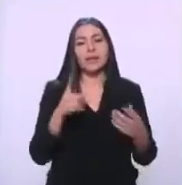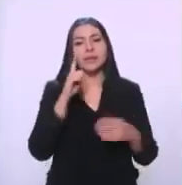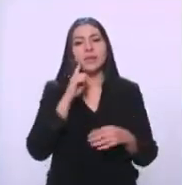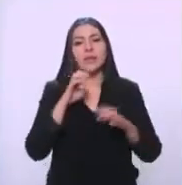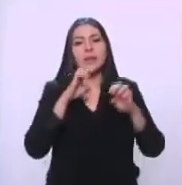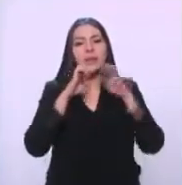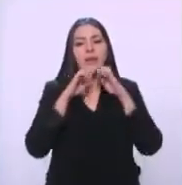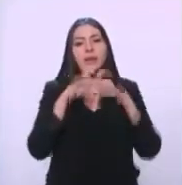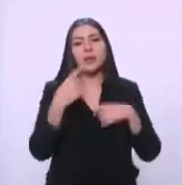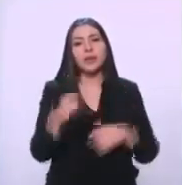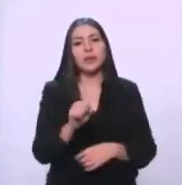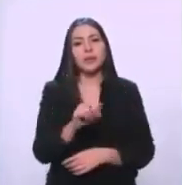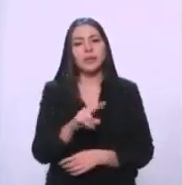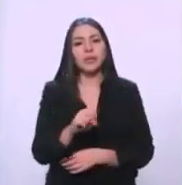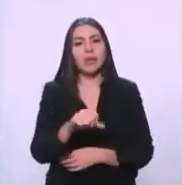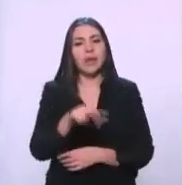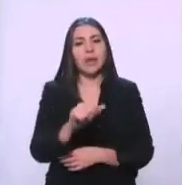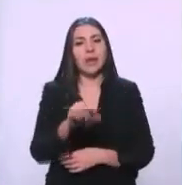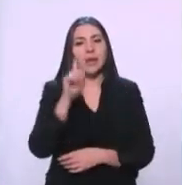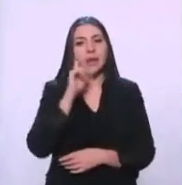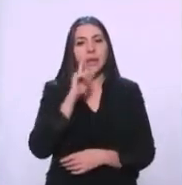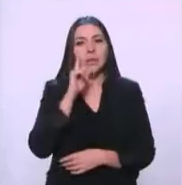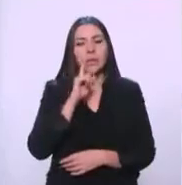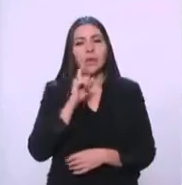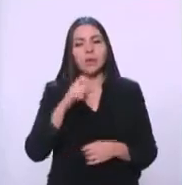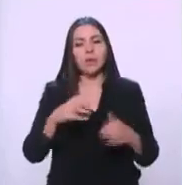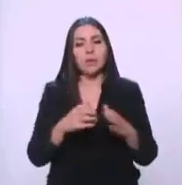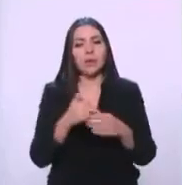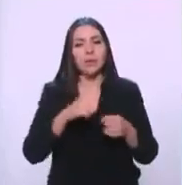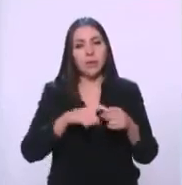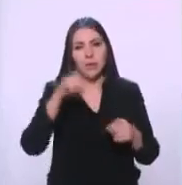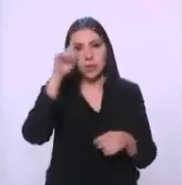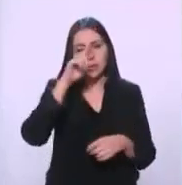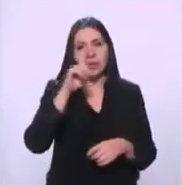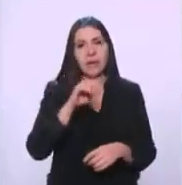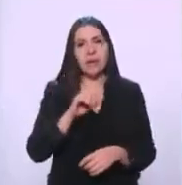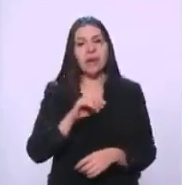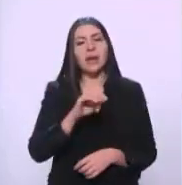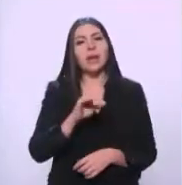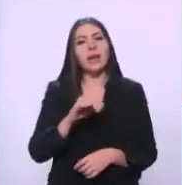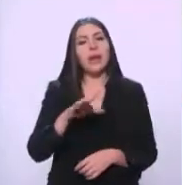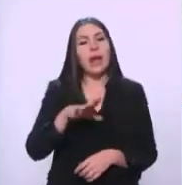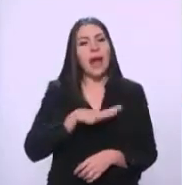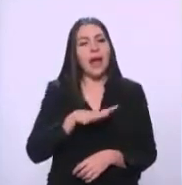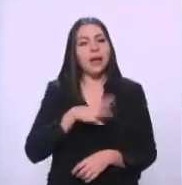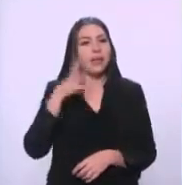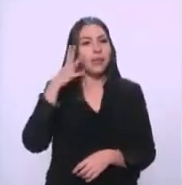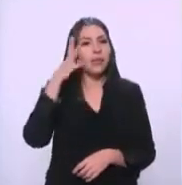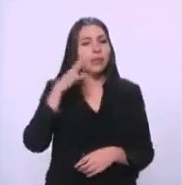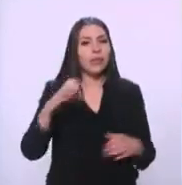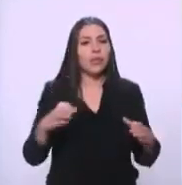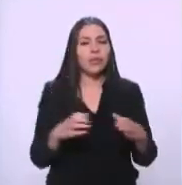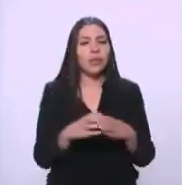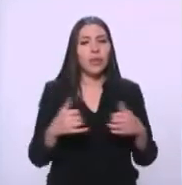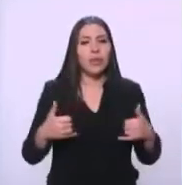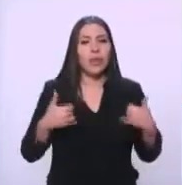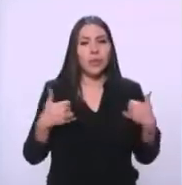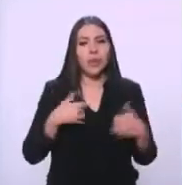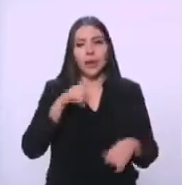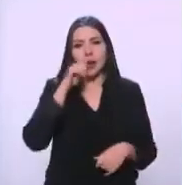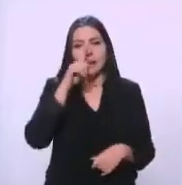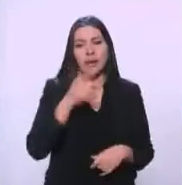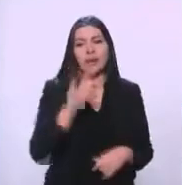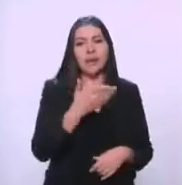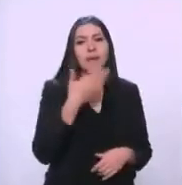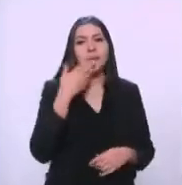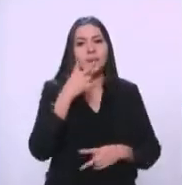Ochoa, que es comunicóloga y consejera de Hay Futuro, una fuerza política de jóvenes en Jalisco. Dana, ¿cómo estás? Bienvenida, qué